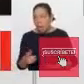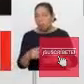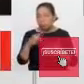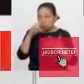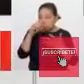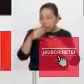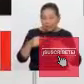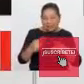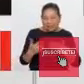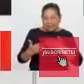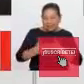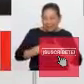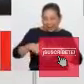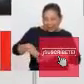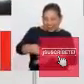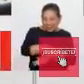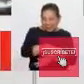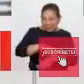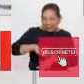la Panamericana Norte,